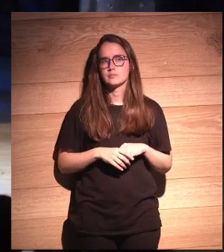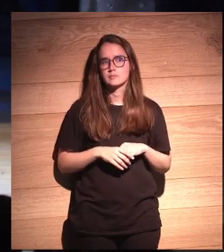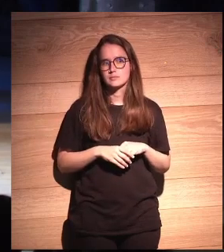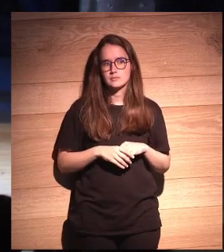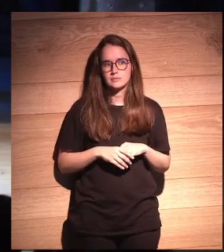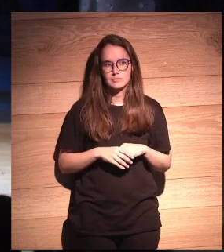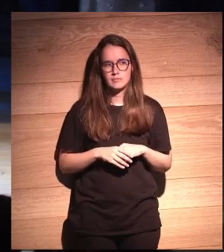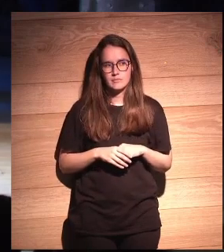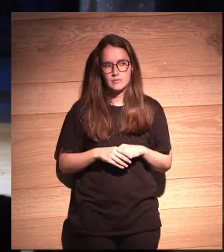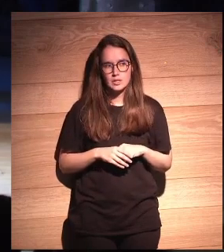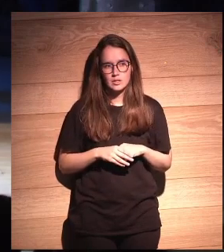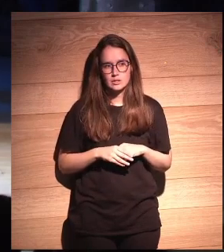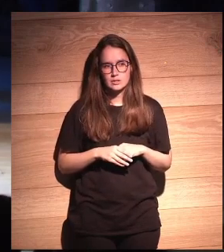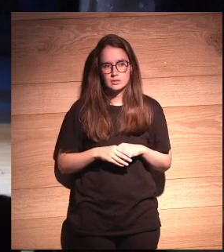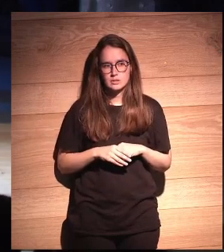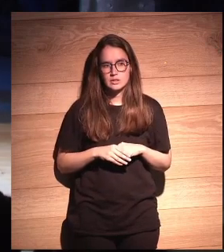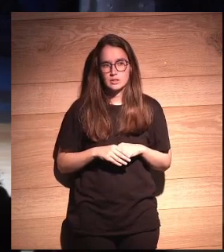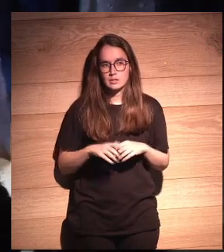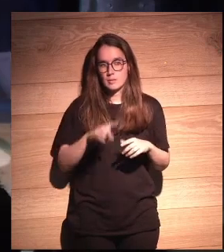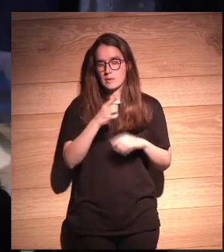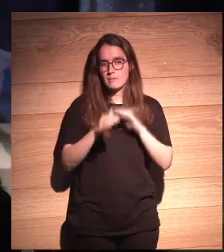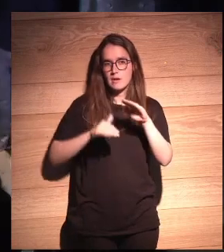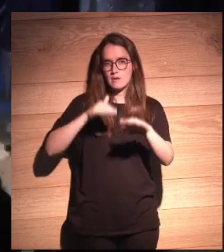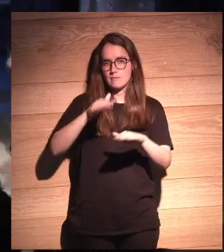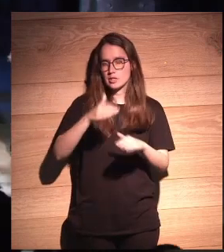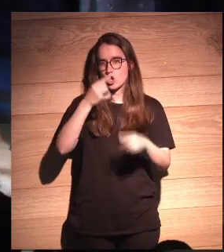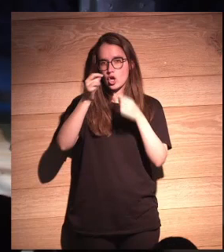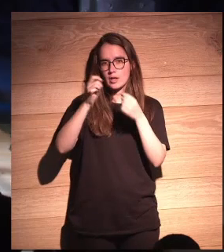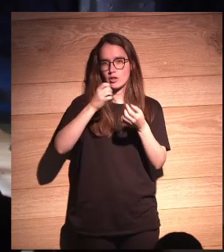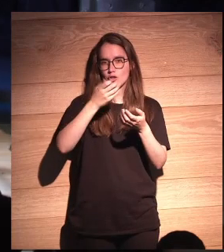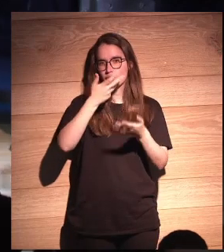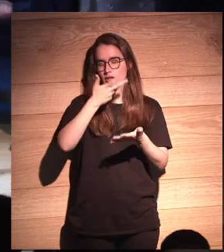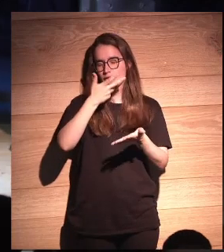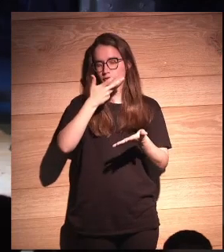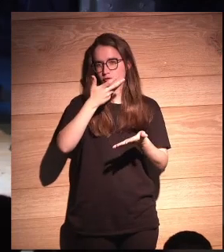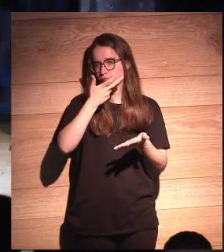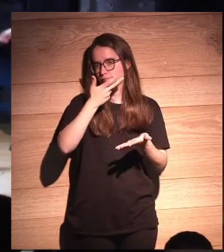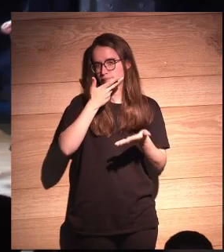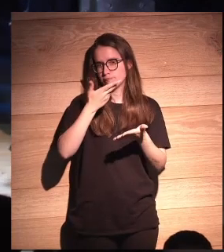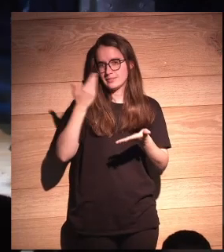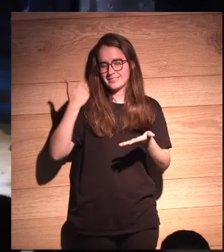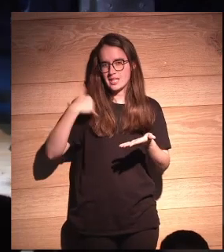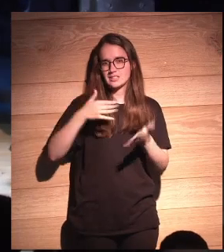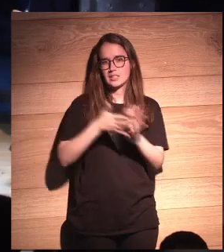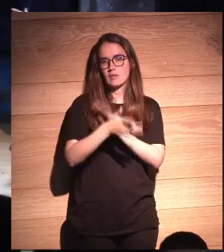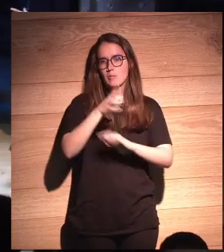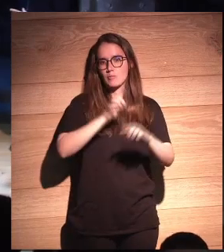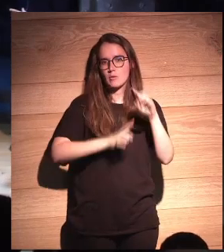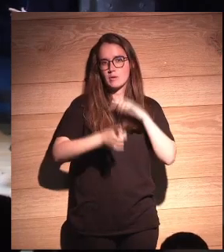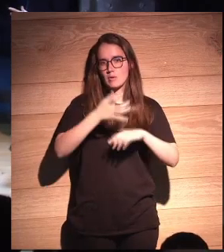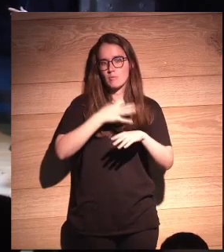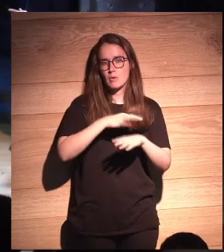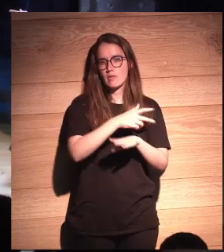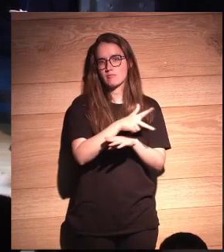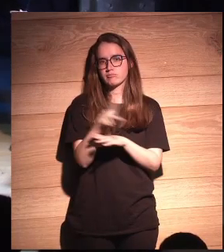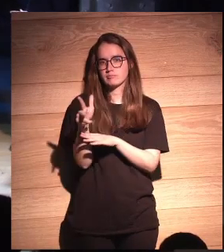Vale. Bueno, una vez hecha la primera fase, la corrección de color, que básicamente es eso, solucionar posibles problemas que haya habido de